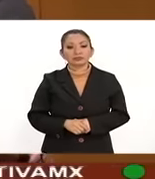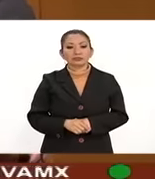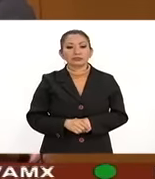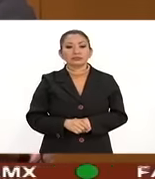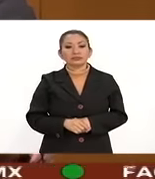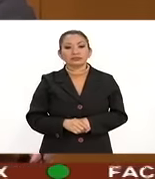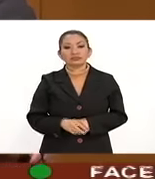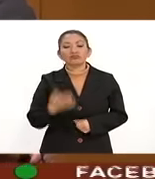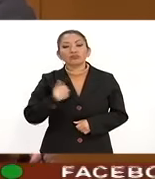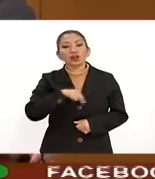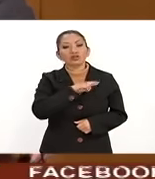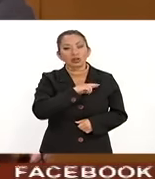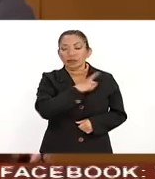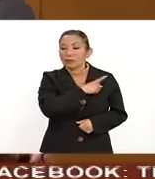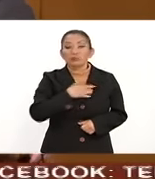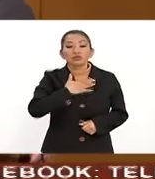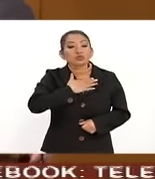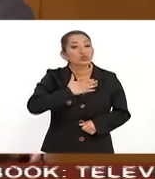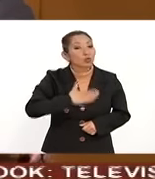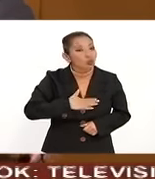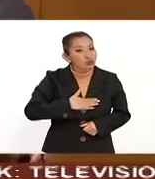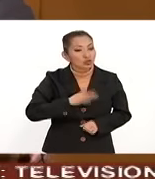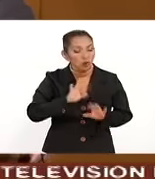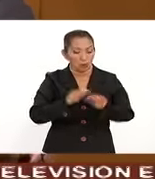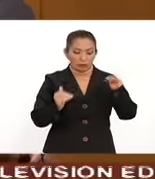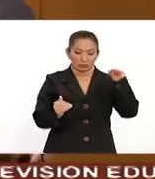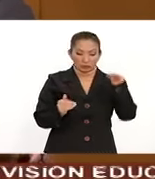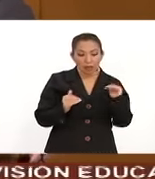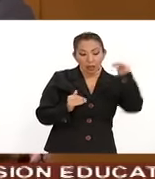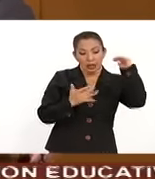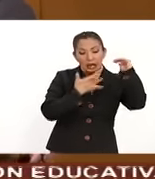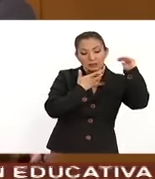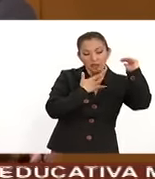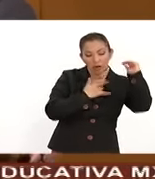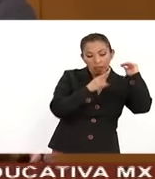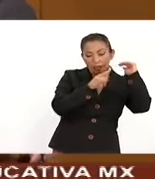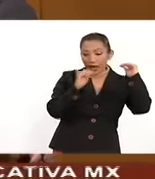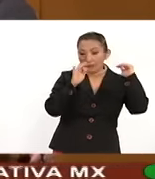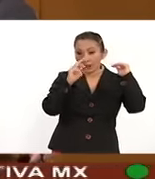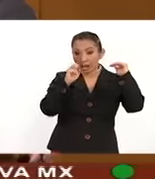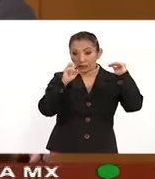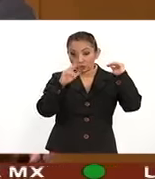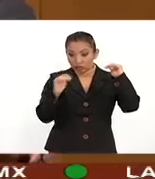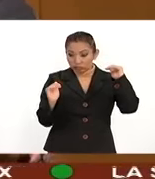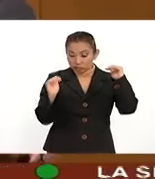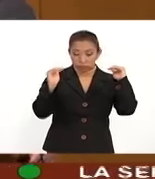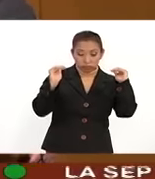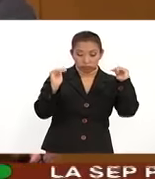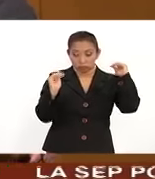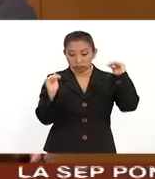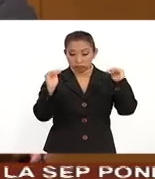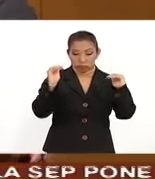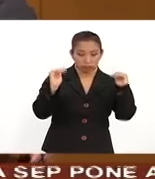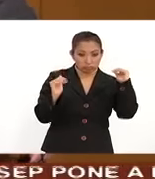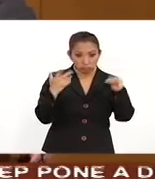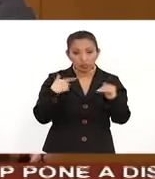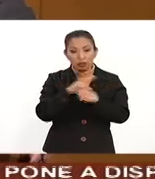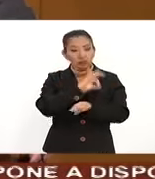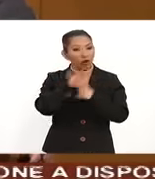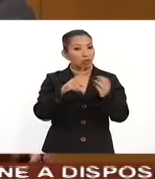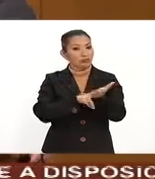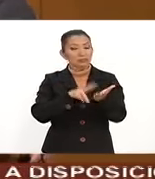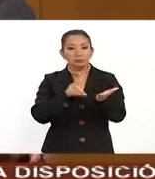Si uno se ajusta a la medición, pues uno puede decir sí, la inflación medida subió, pero están subiendo todos los